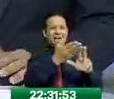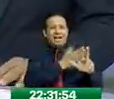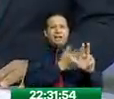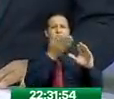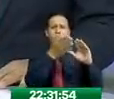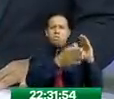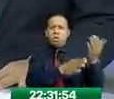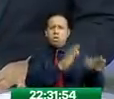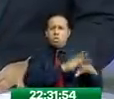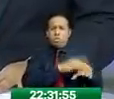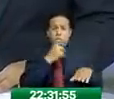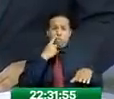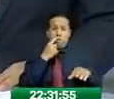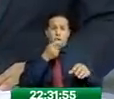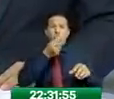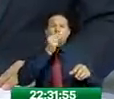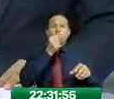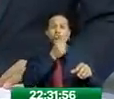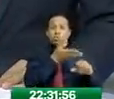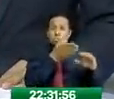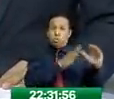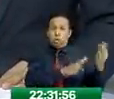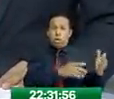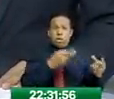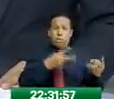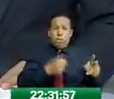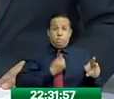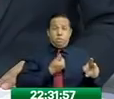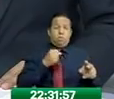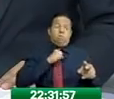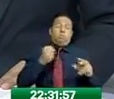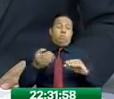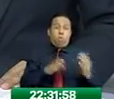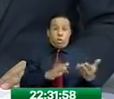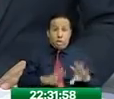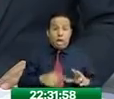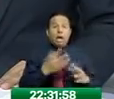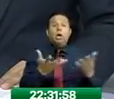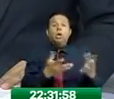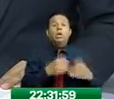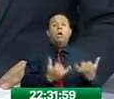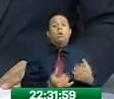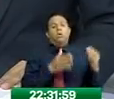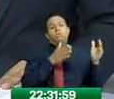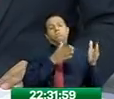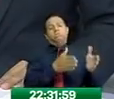para luego suicidarse. Ese caso ocurrió el fin de semana en la isla Trinitaria, en el sur de Guayaquil.